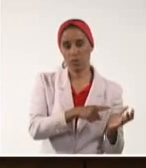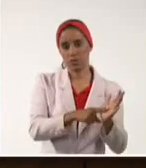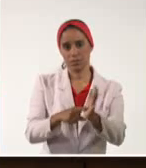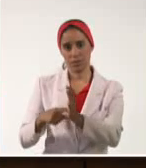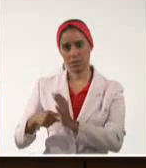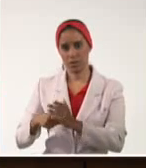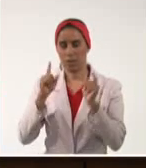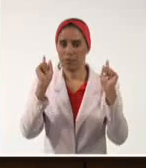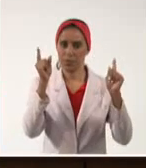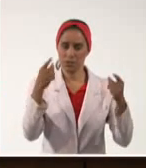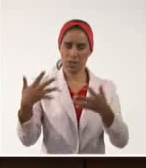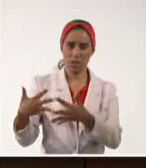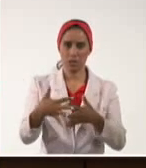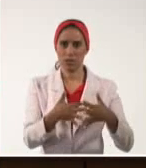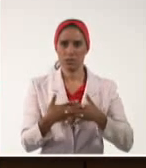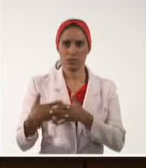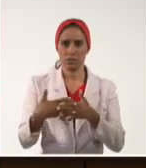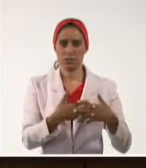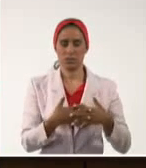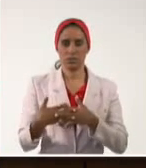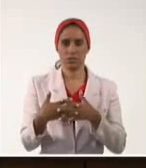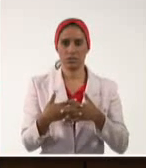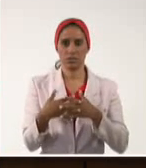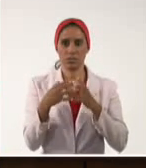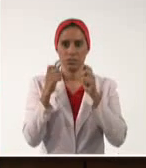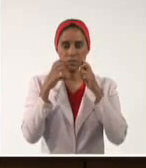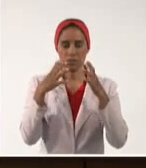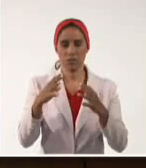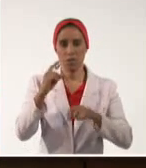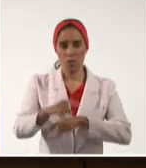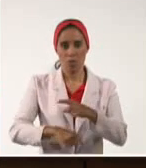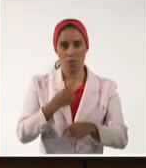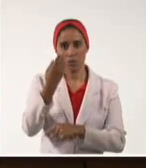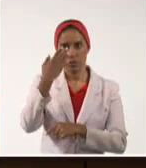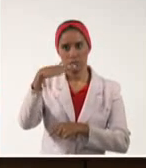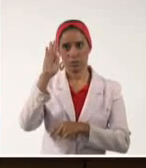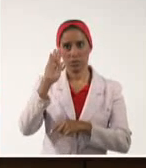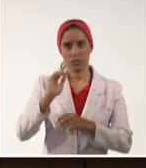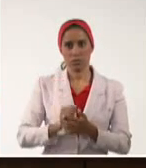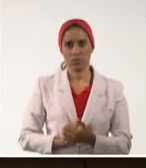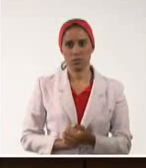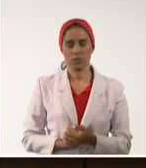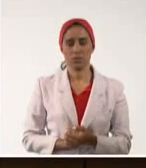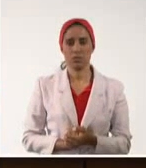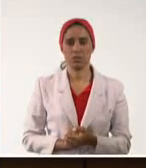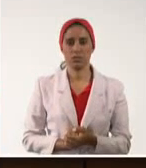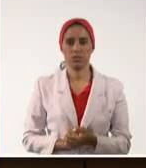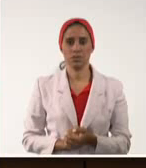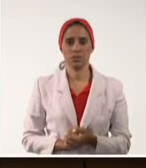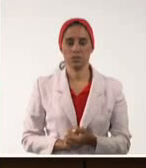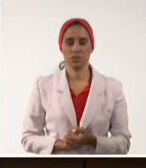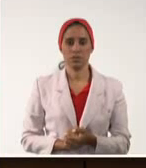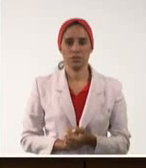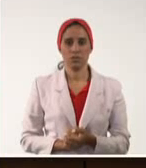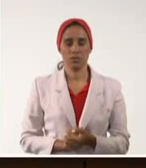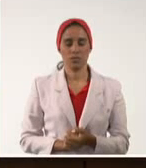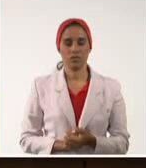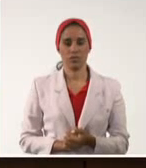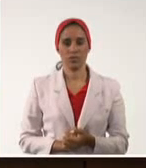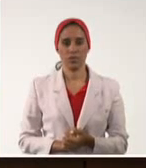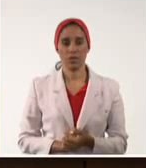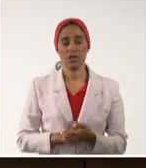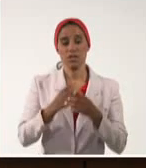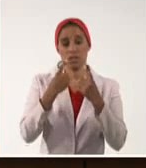Unidos para la comisión de acciones violentas contra Cuba no es ningún absurdo. Por el contrario, ha